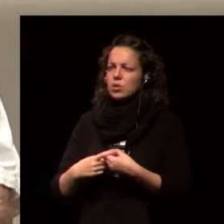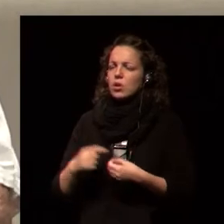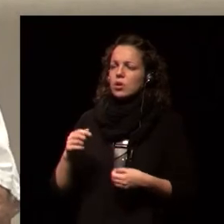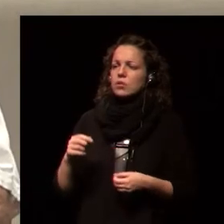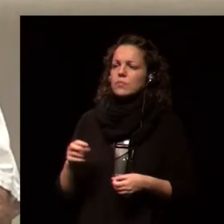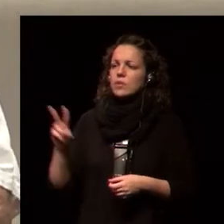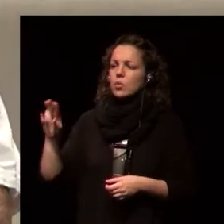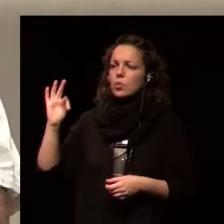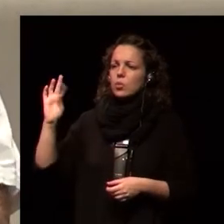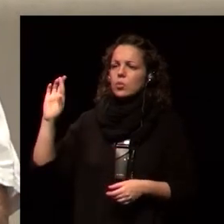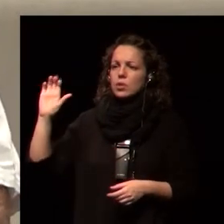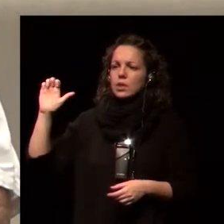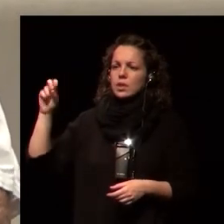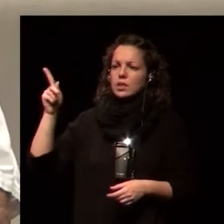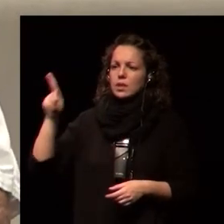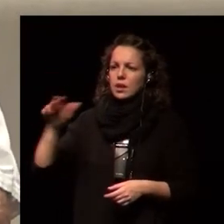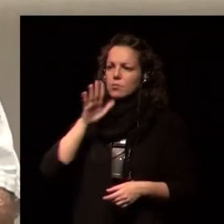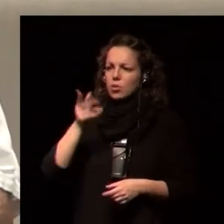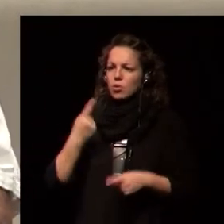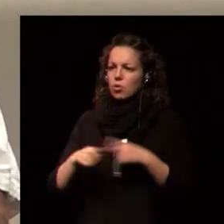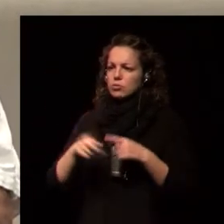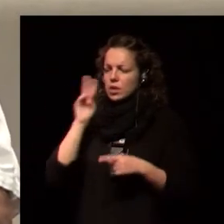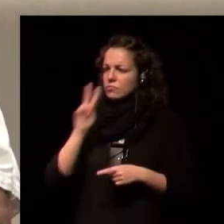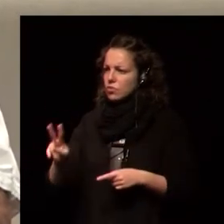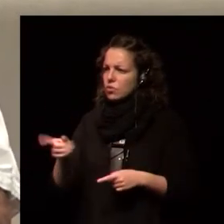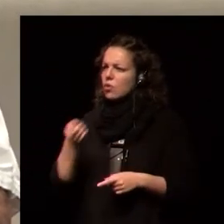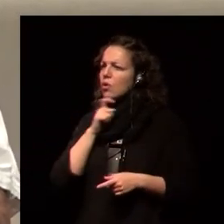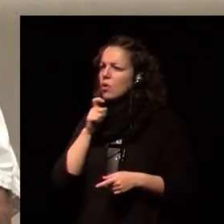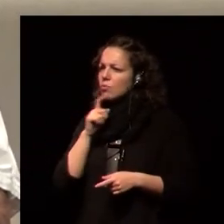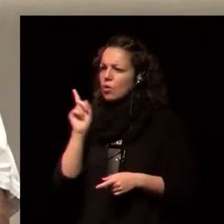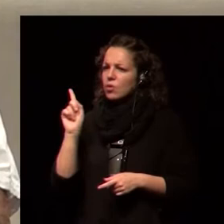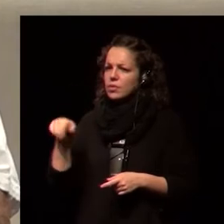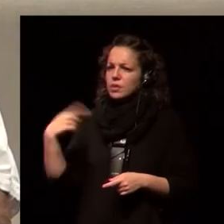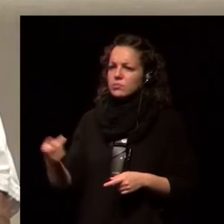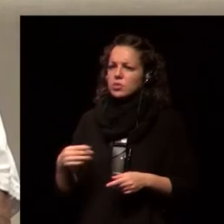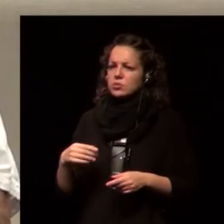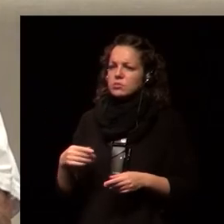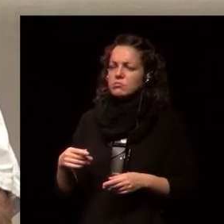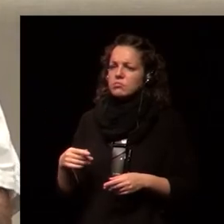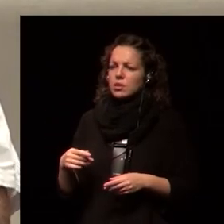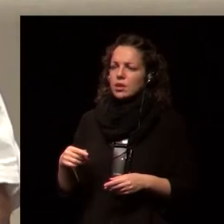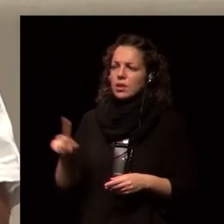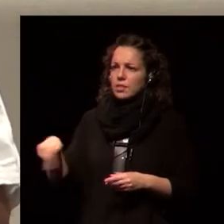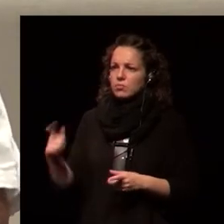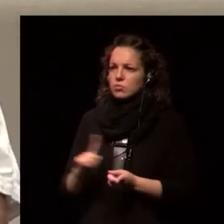Utrecht, vio cómo eran las cosas y se convirtió en una